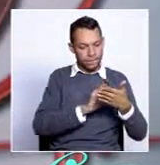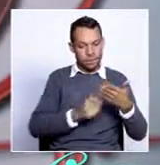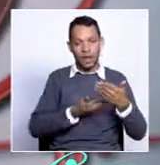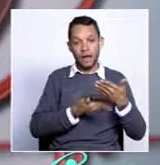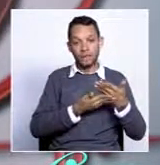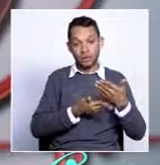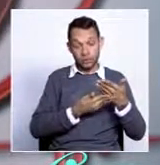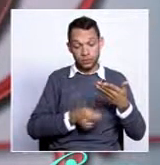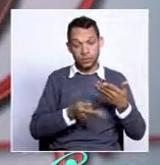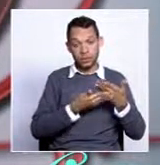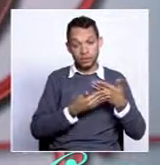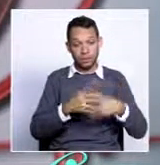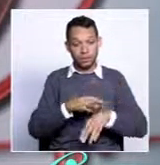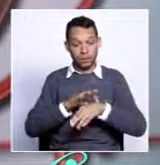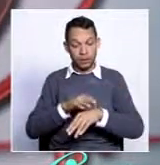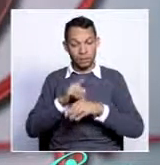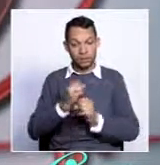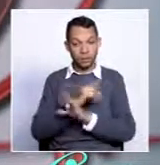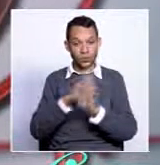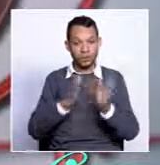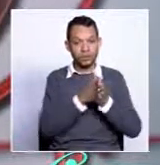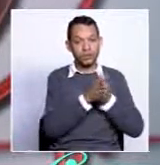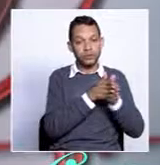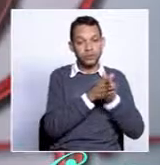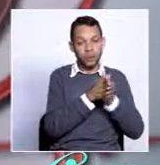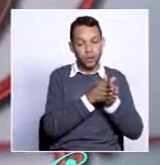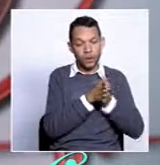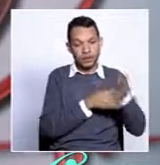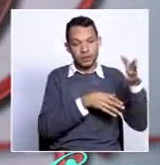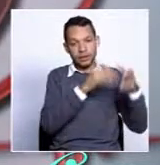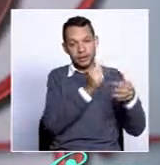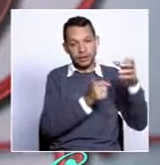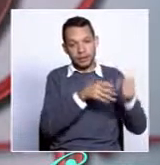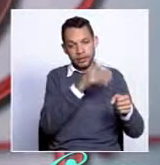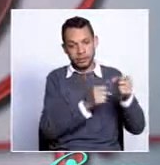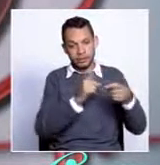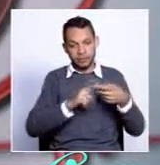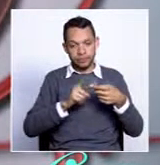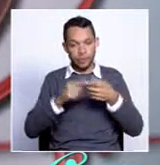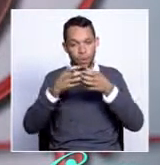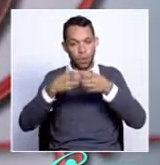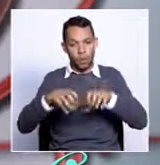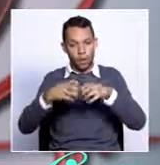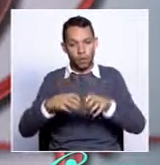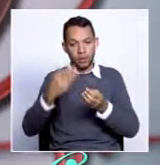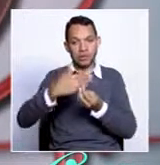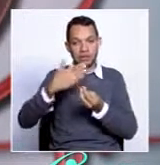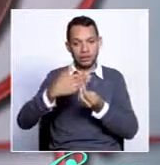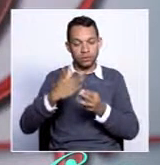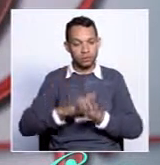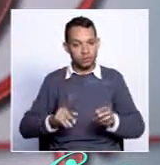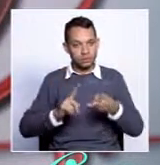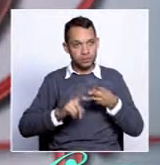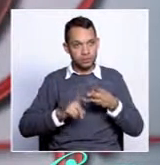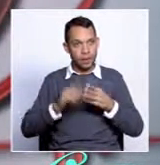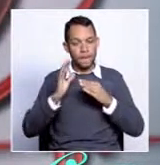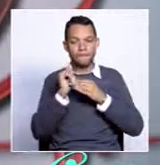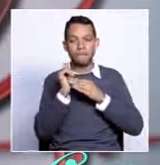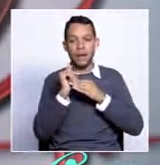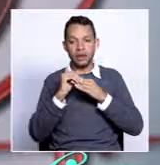dice que va a desayunar chocolate con leche huevo o queso pan